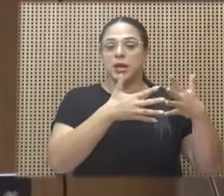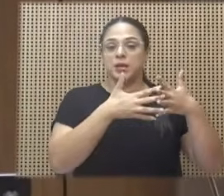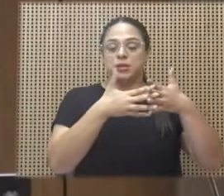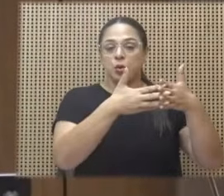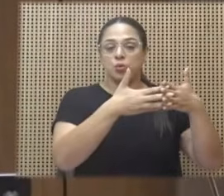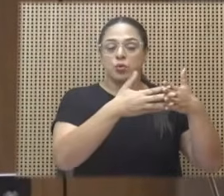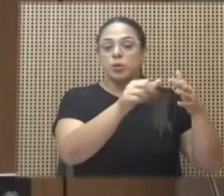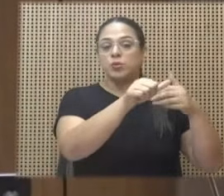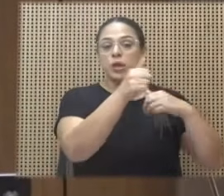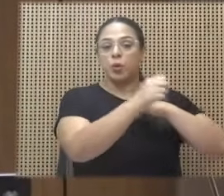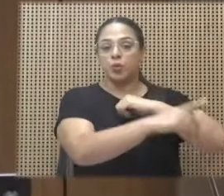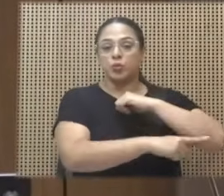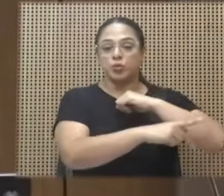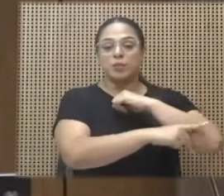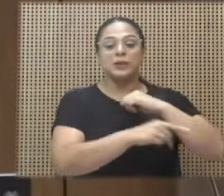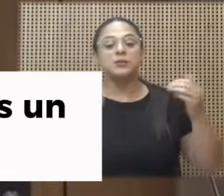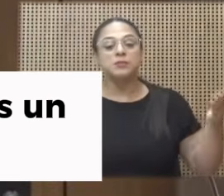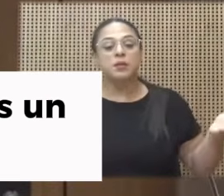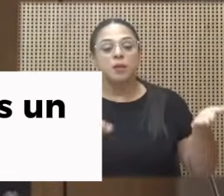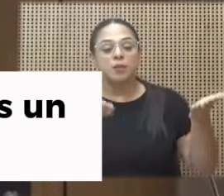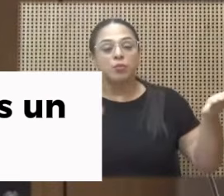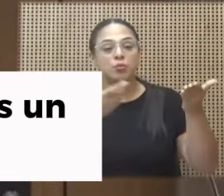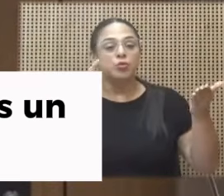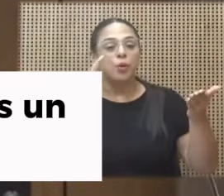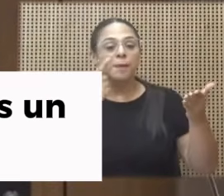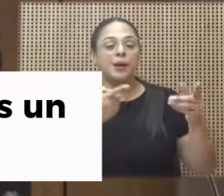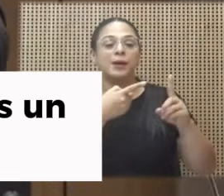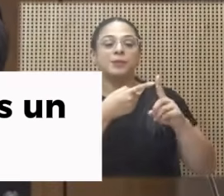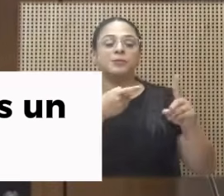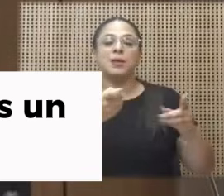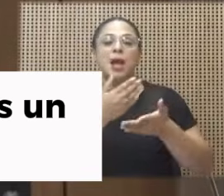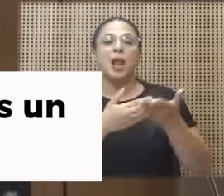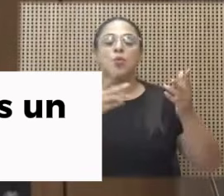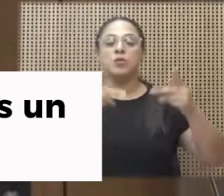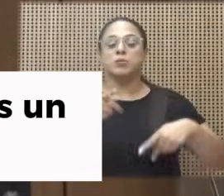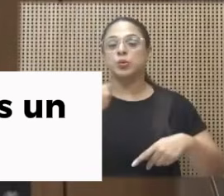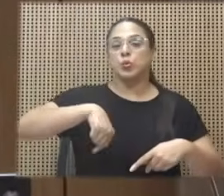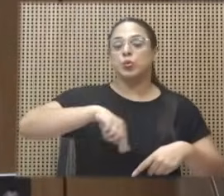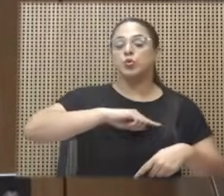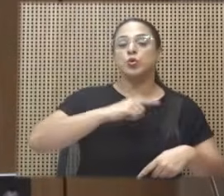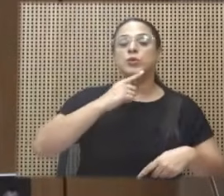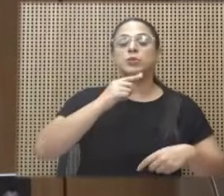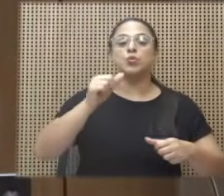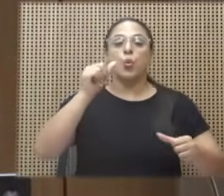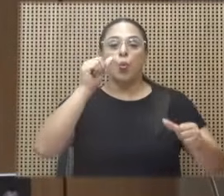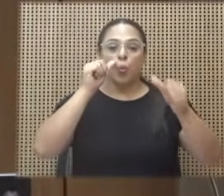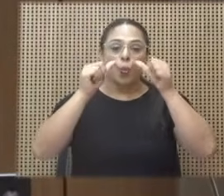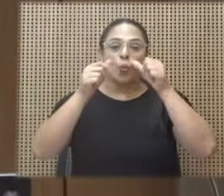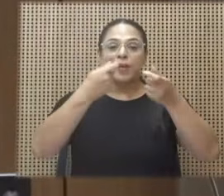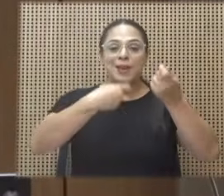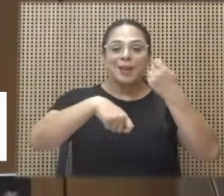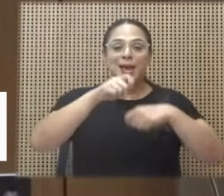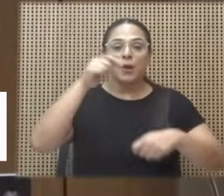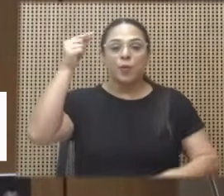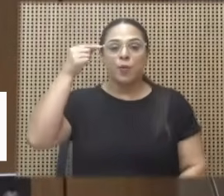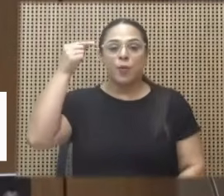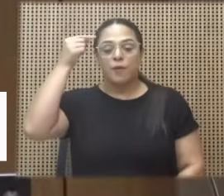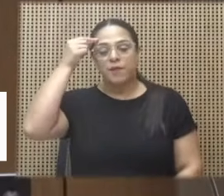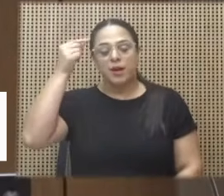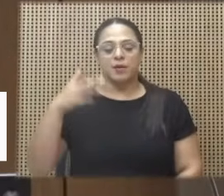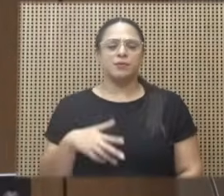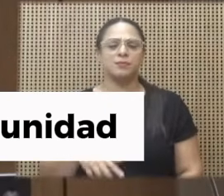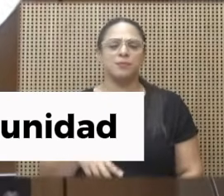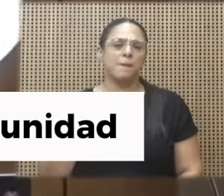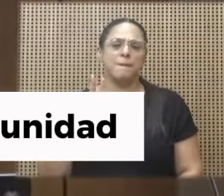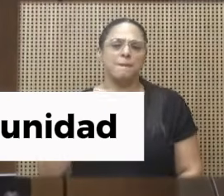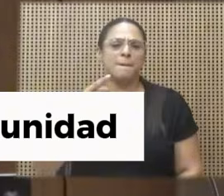impulsó, para recibir de parte de algunos los ataques de que somos un narcoestado. No, hemos recibido las felicitaciones